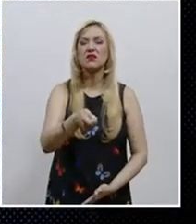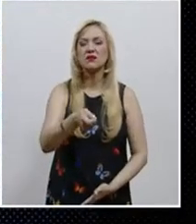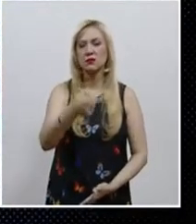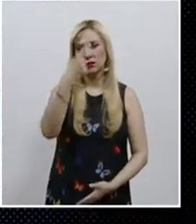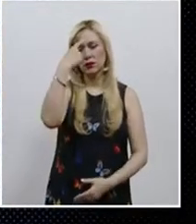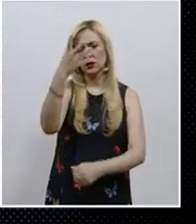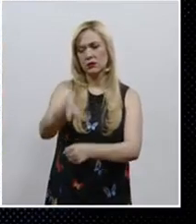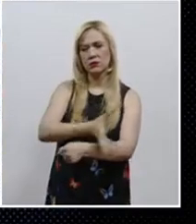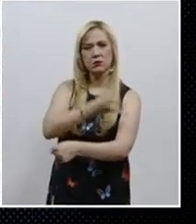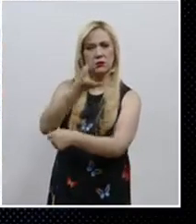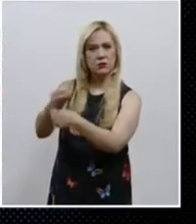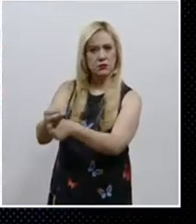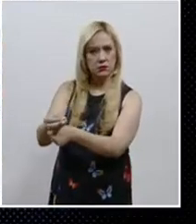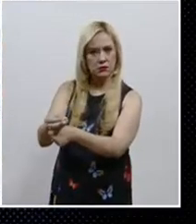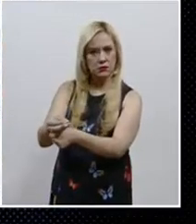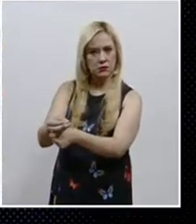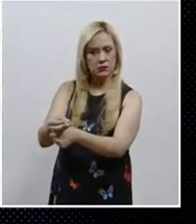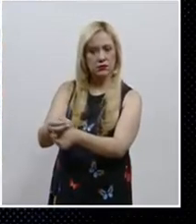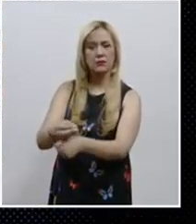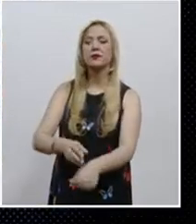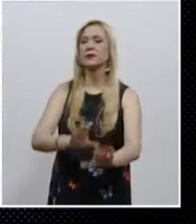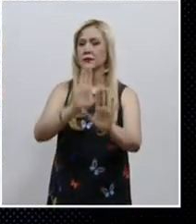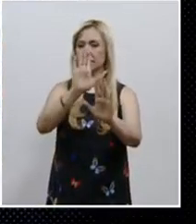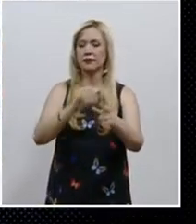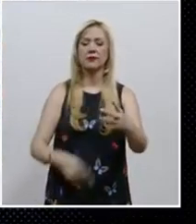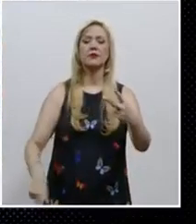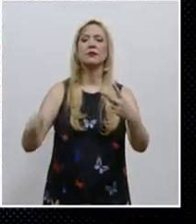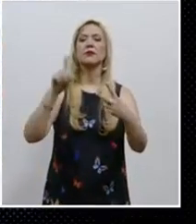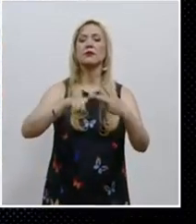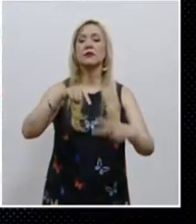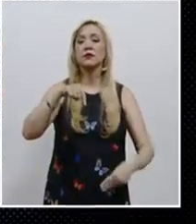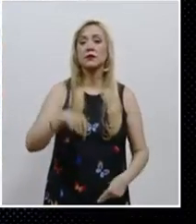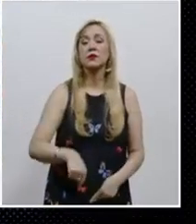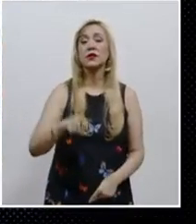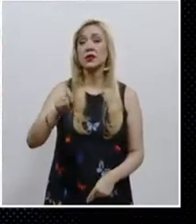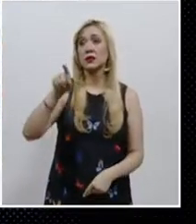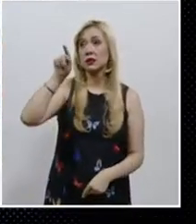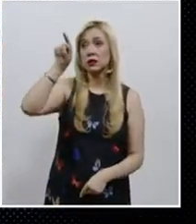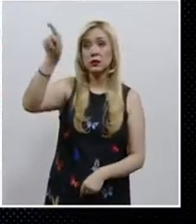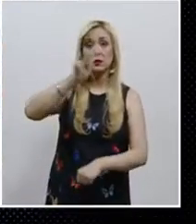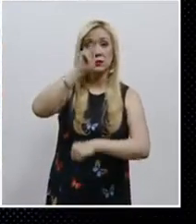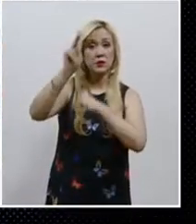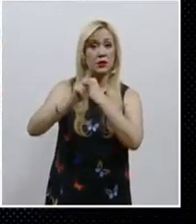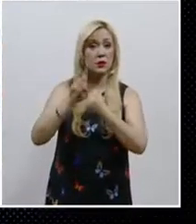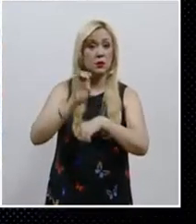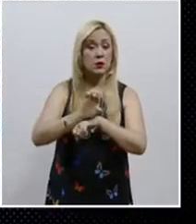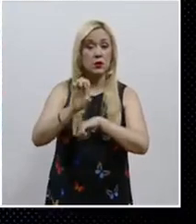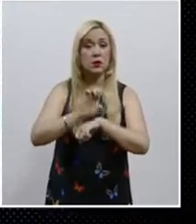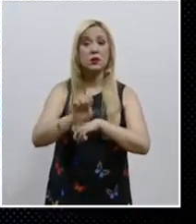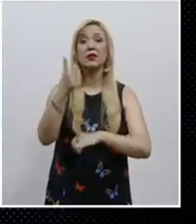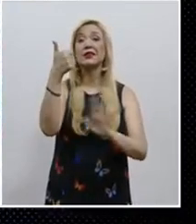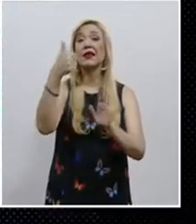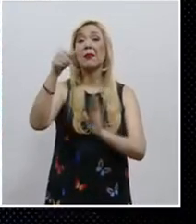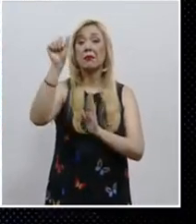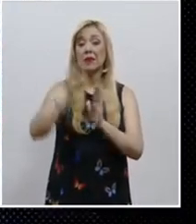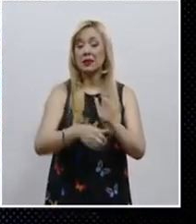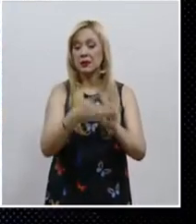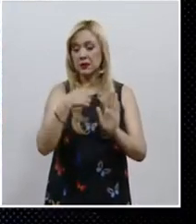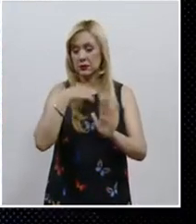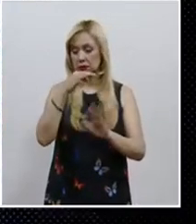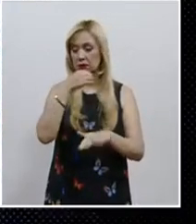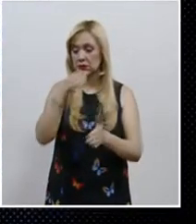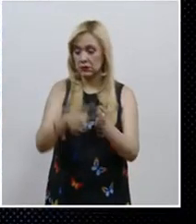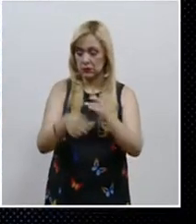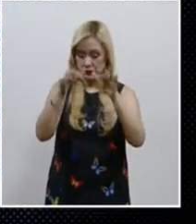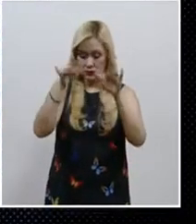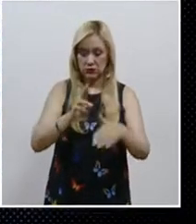de reparación. 7. El Estado realizará en el plazo de 6 meses a partir de la notificación de